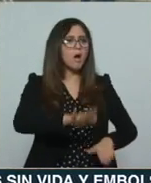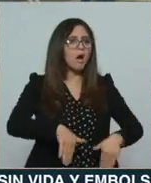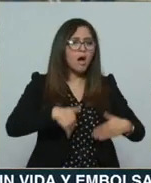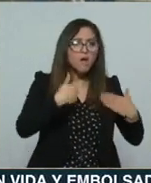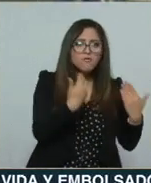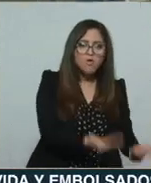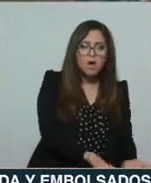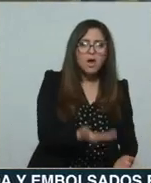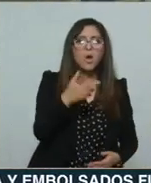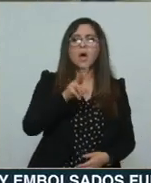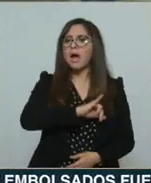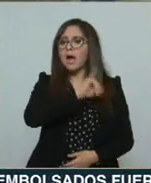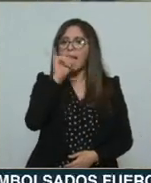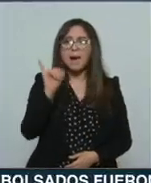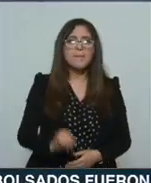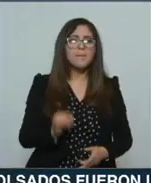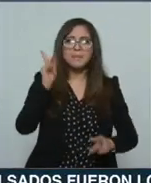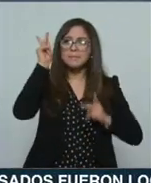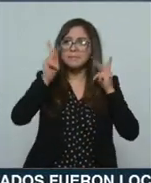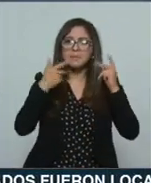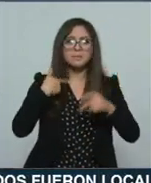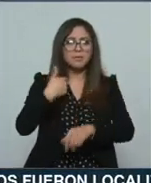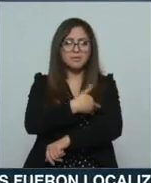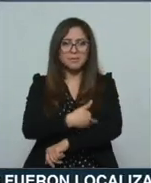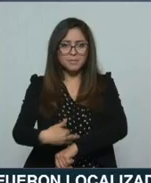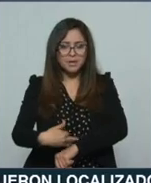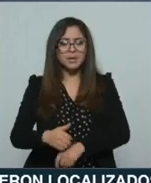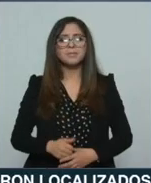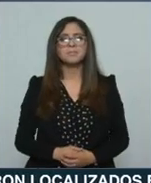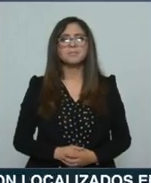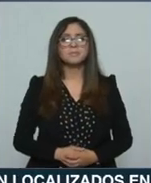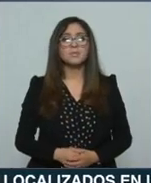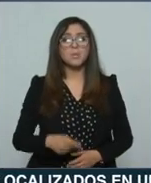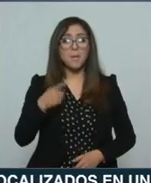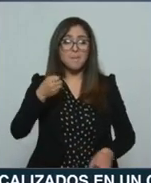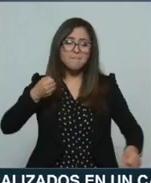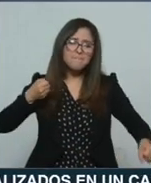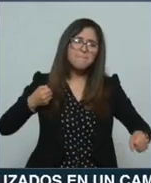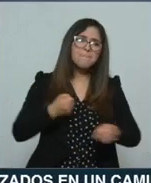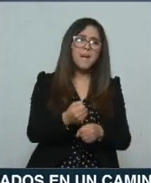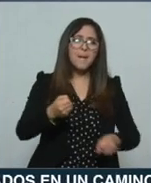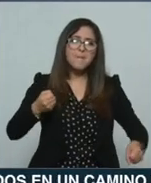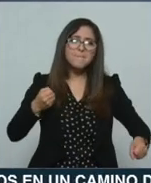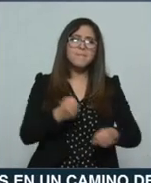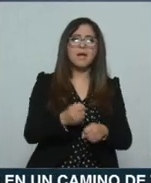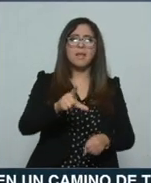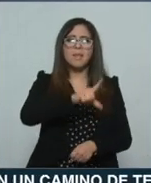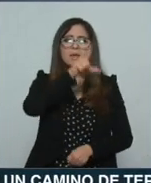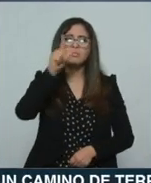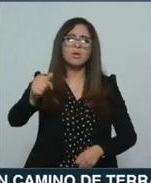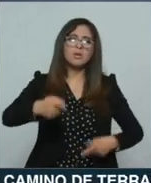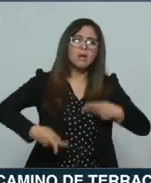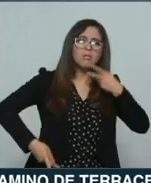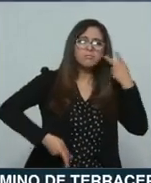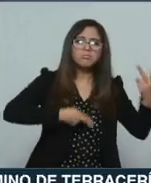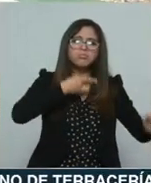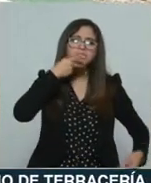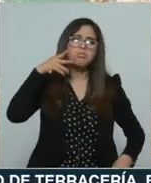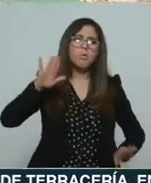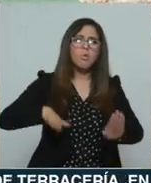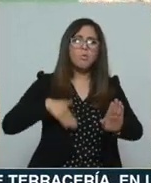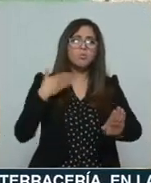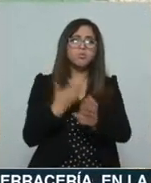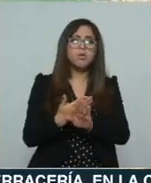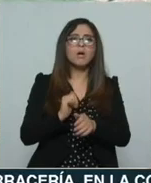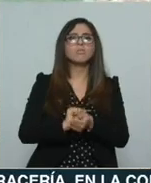me permitía ir con mi familia. Pero un día después de ser golpeada y agredida emocionalmente, decidió romper el silencio